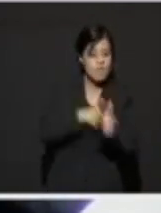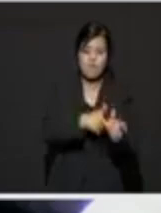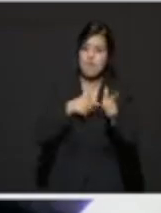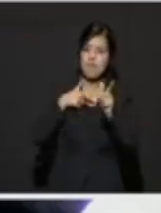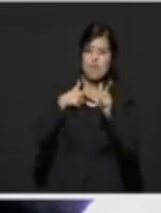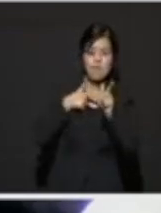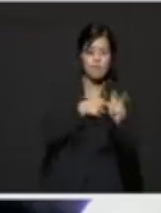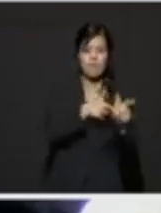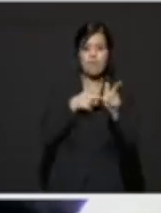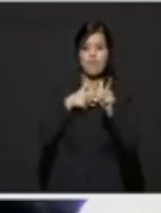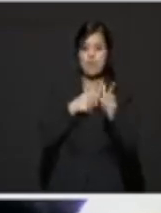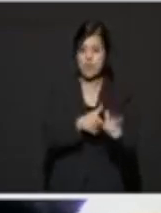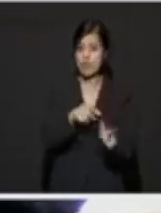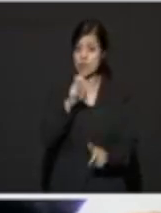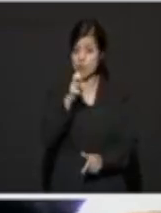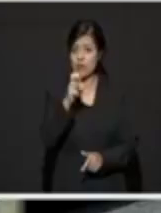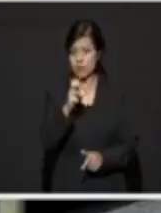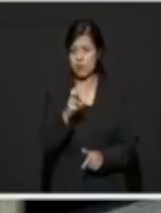Esa es una cualidad.